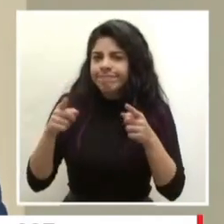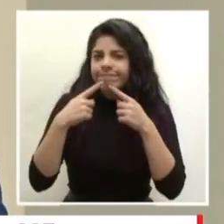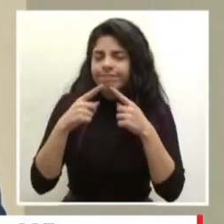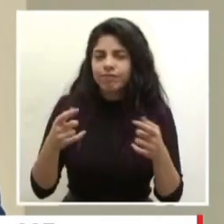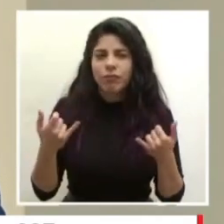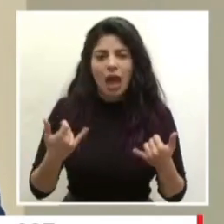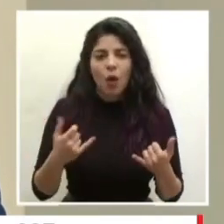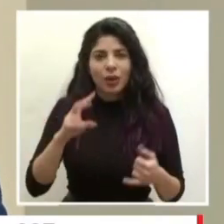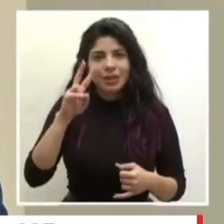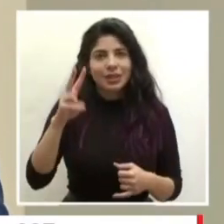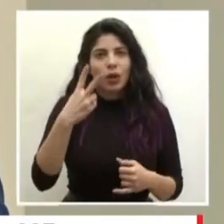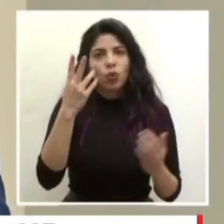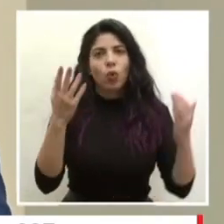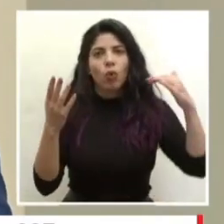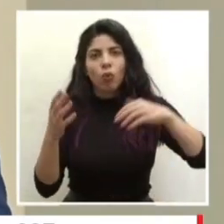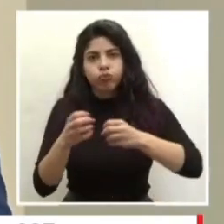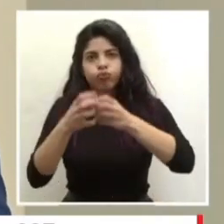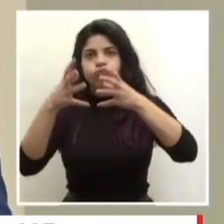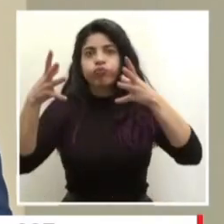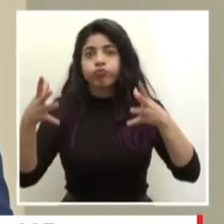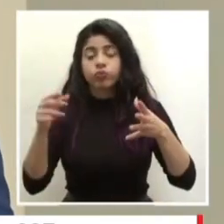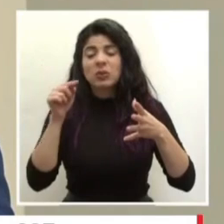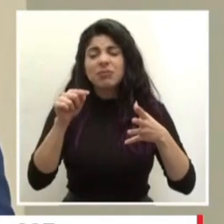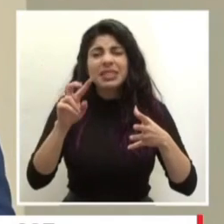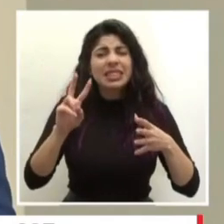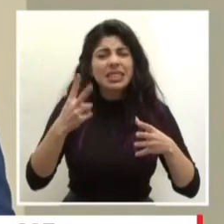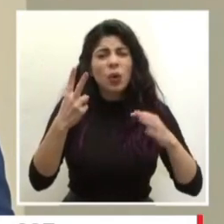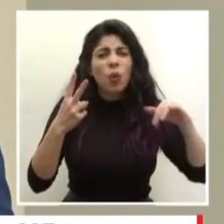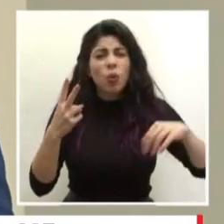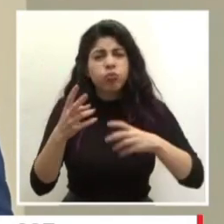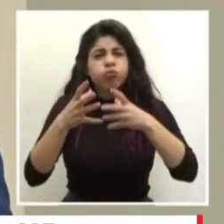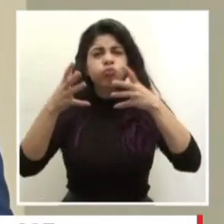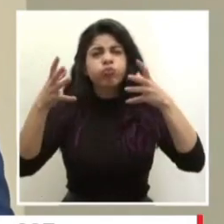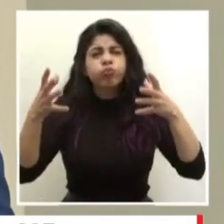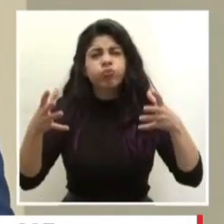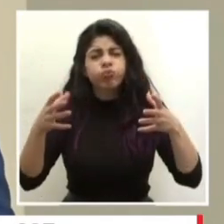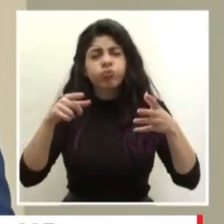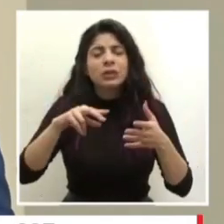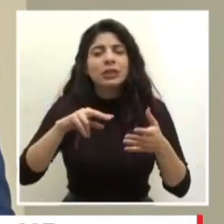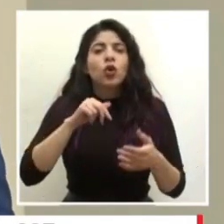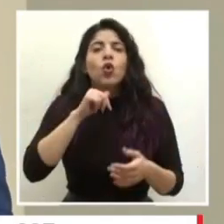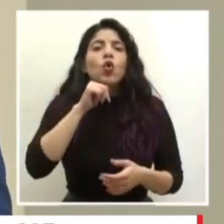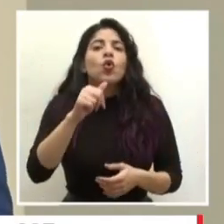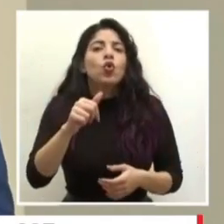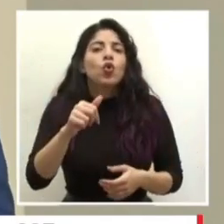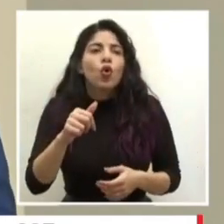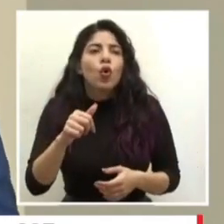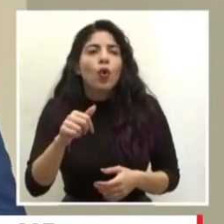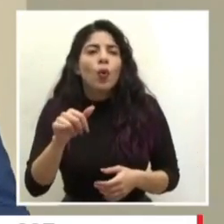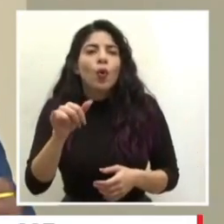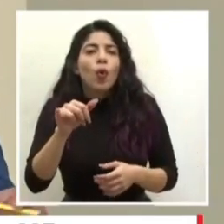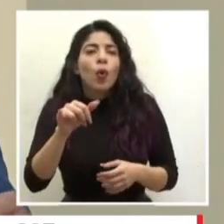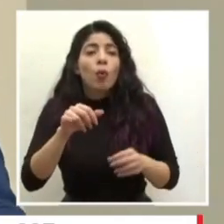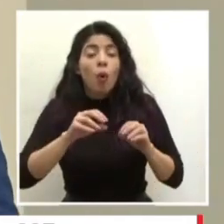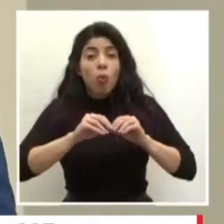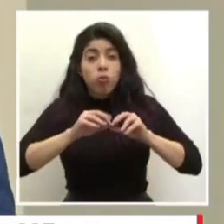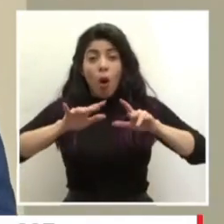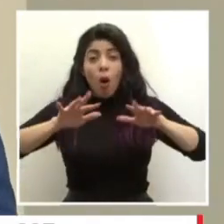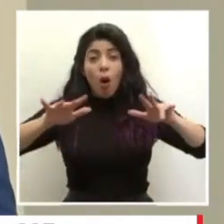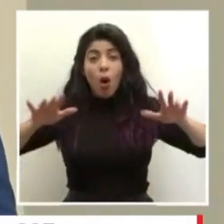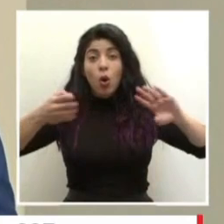una segunda ola. Que es una segunda ola, insisto, que no se está dando un contexto de transmisión